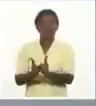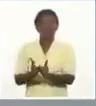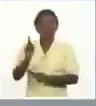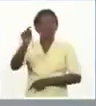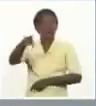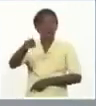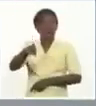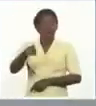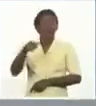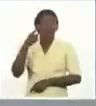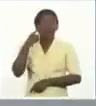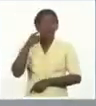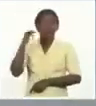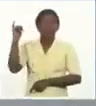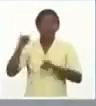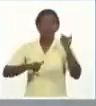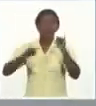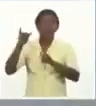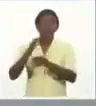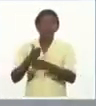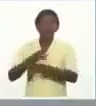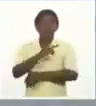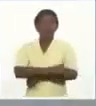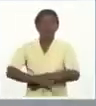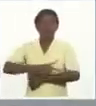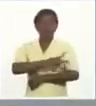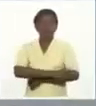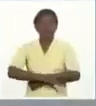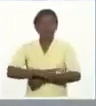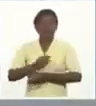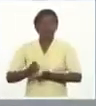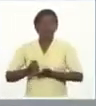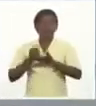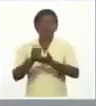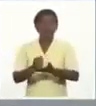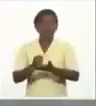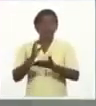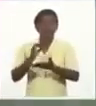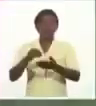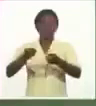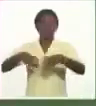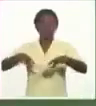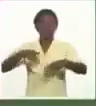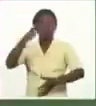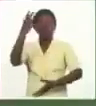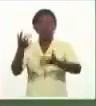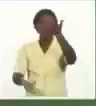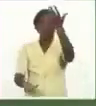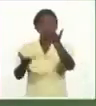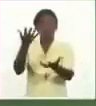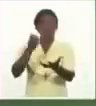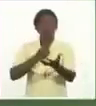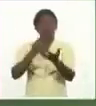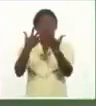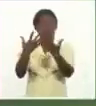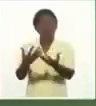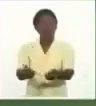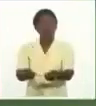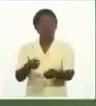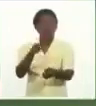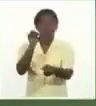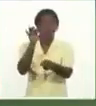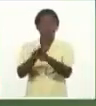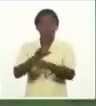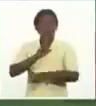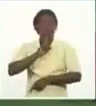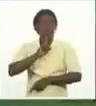últimas horas ha recibido las muestras de solidaridad desde varias naciones para contribuir a sofocar el incendio ocurrido el viernes último en la